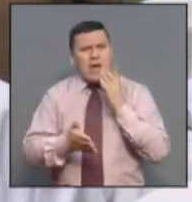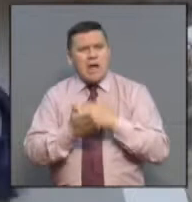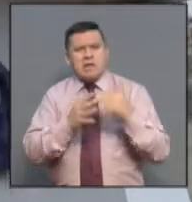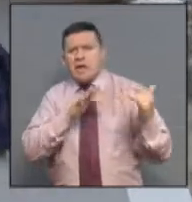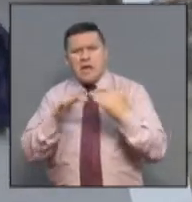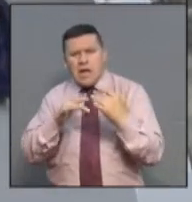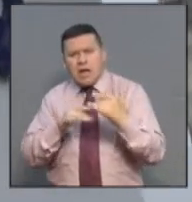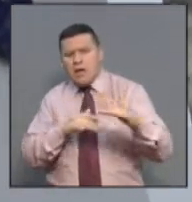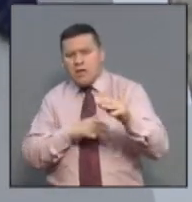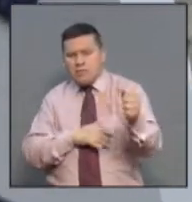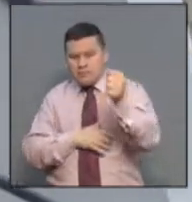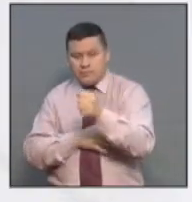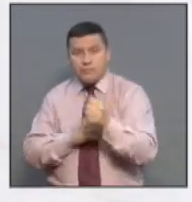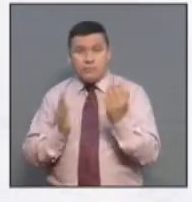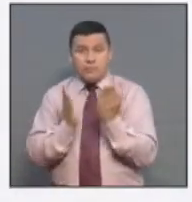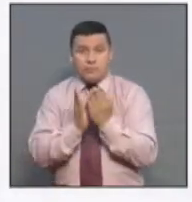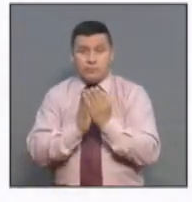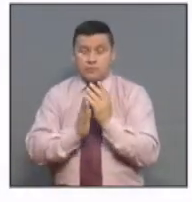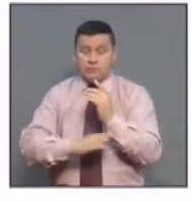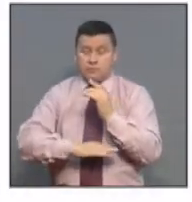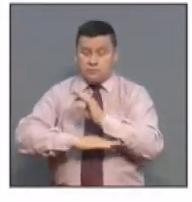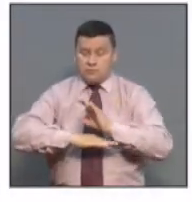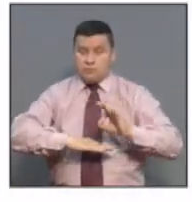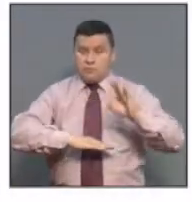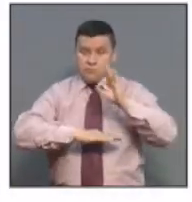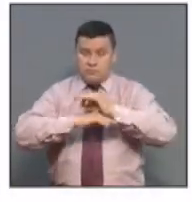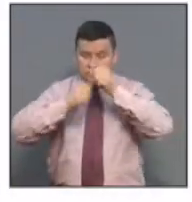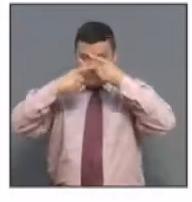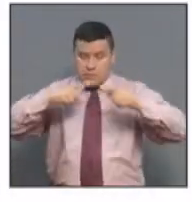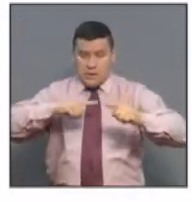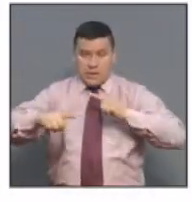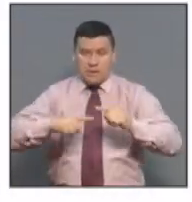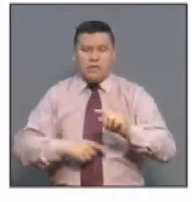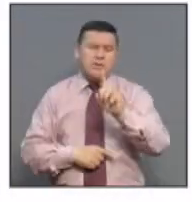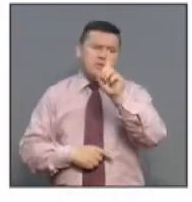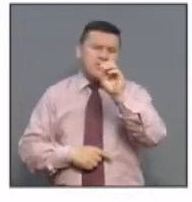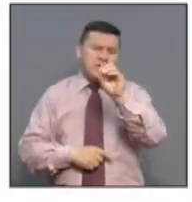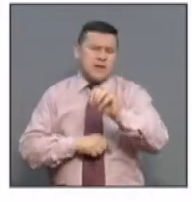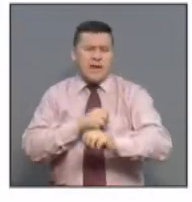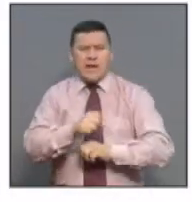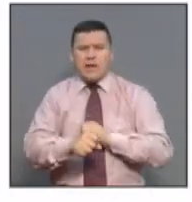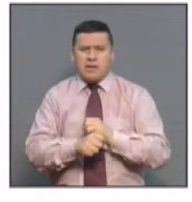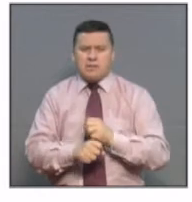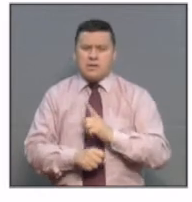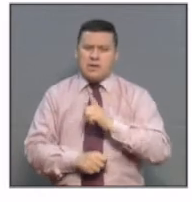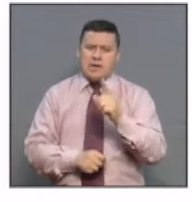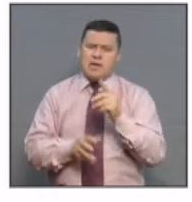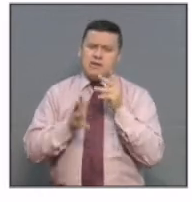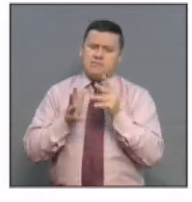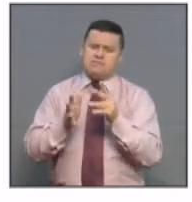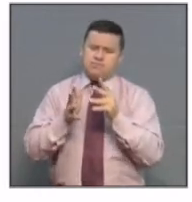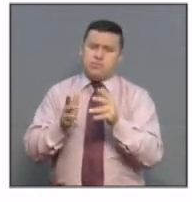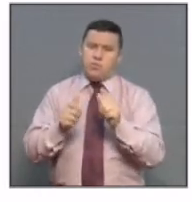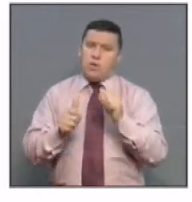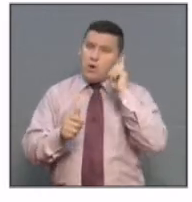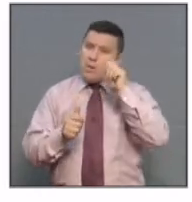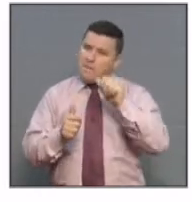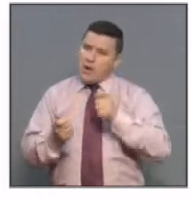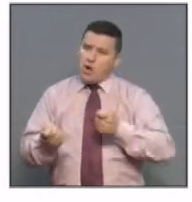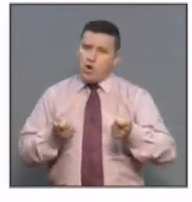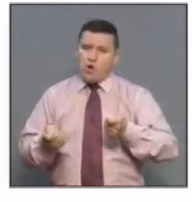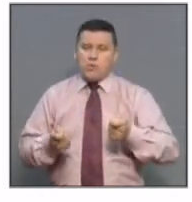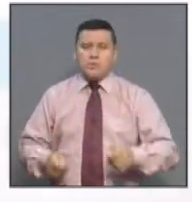guerra. Escuela Superior de Administración Pública, 60 años formando líderes para el buen